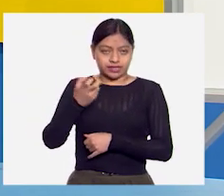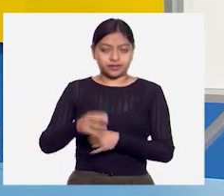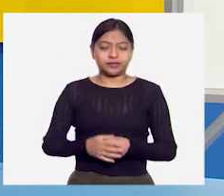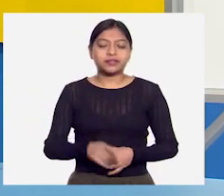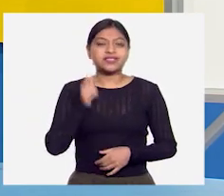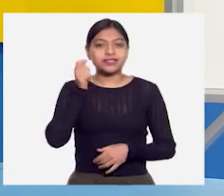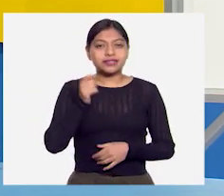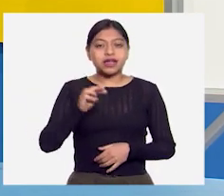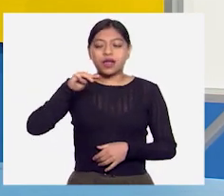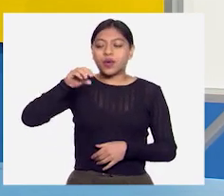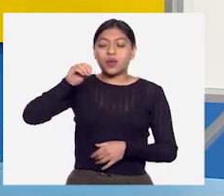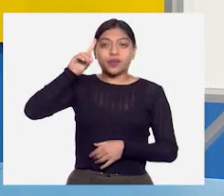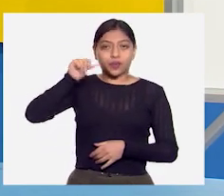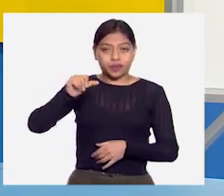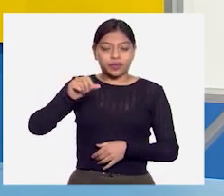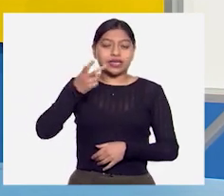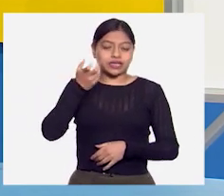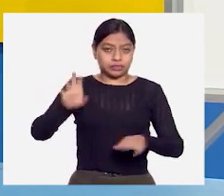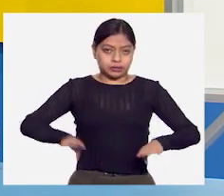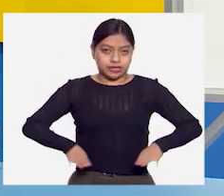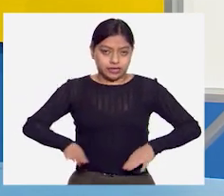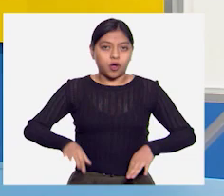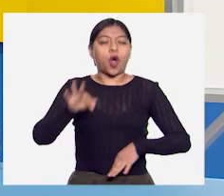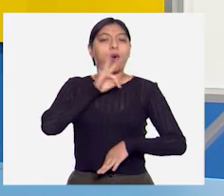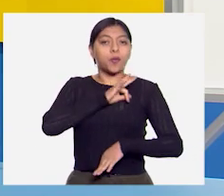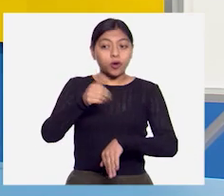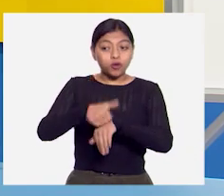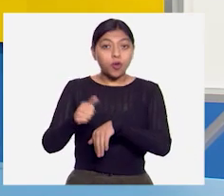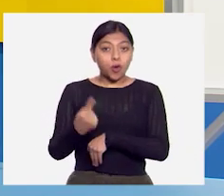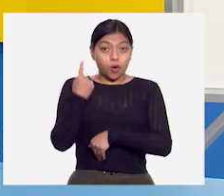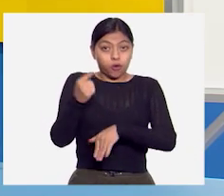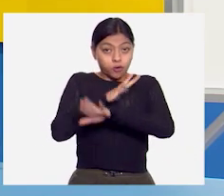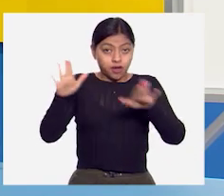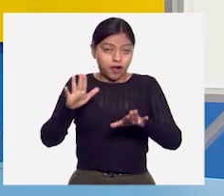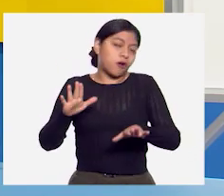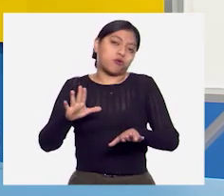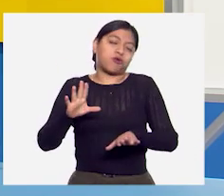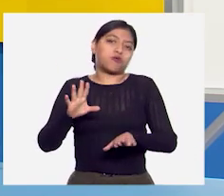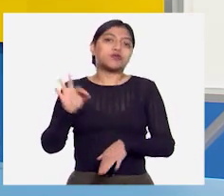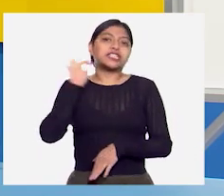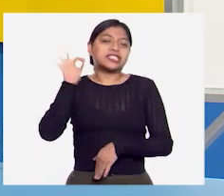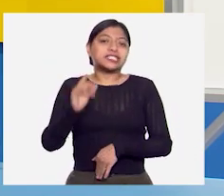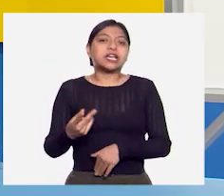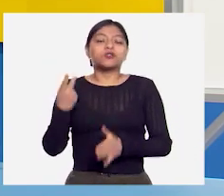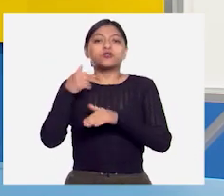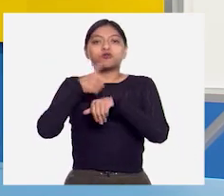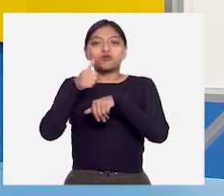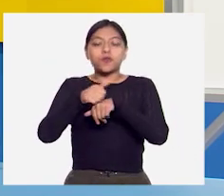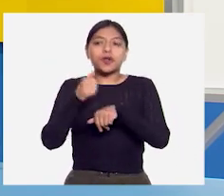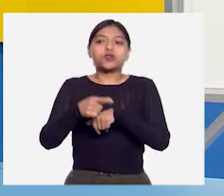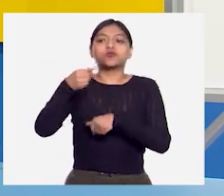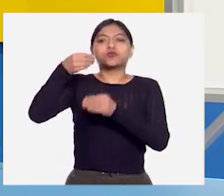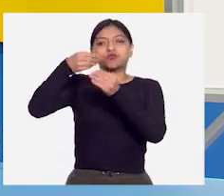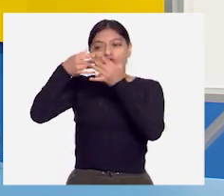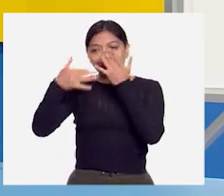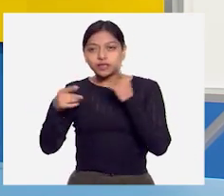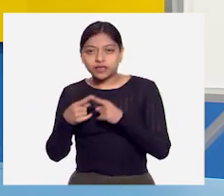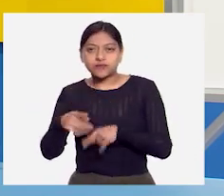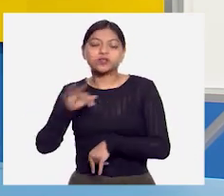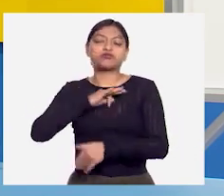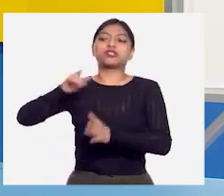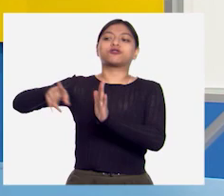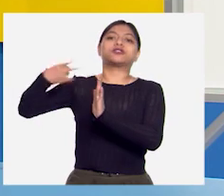que debemos de tener en cuenta, ya que puede ocurrir que se presente 1, 2 o más datos que tengan la